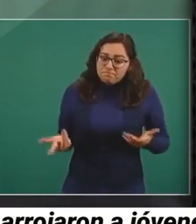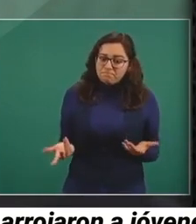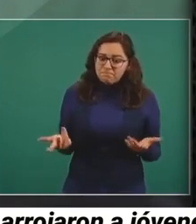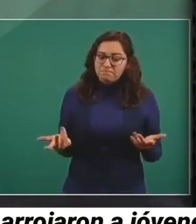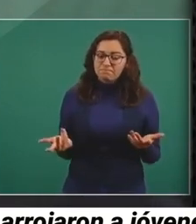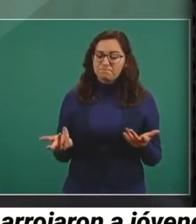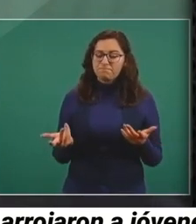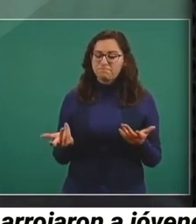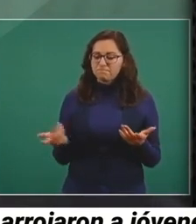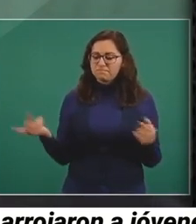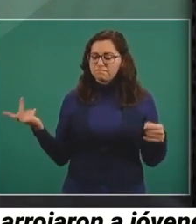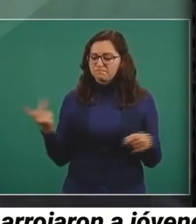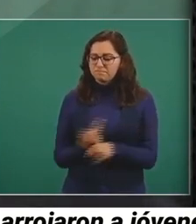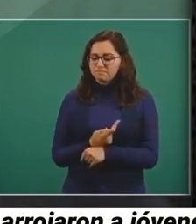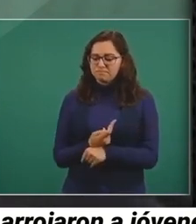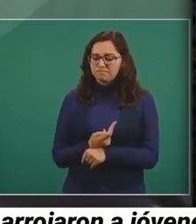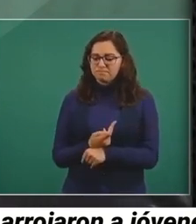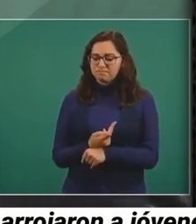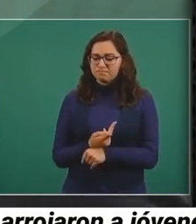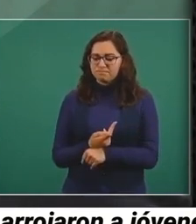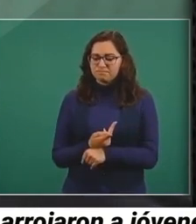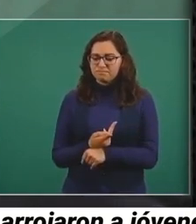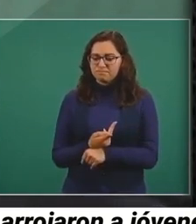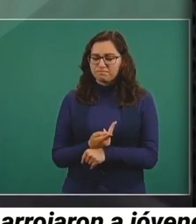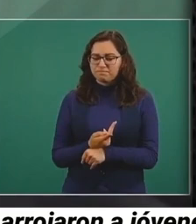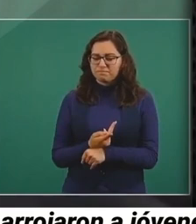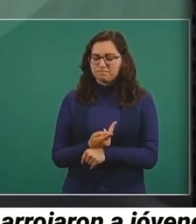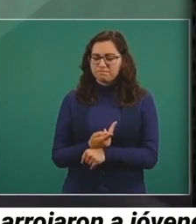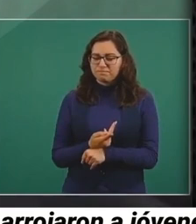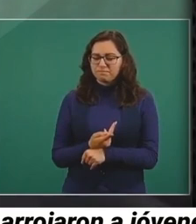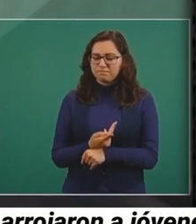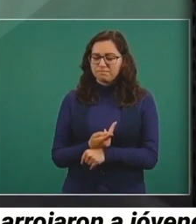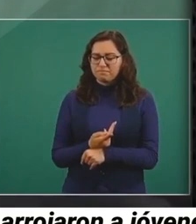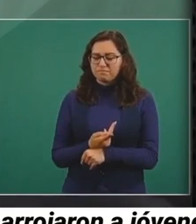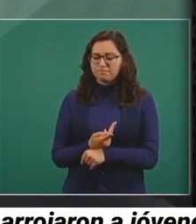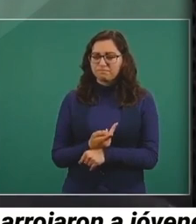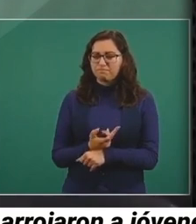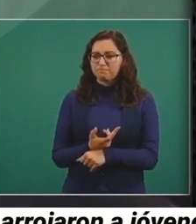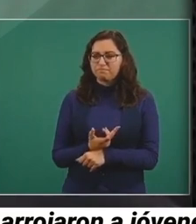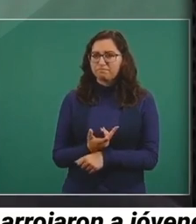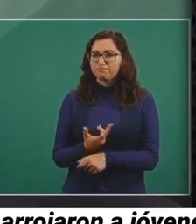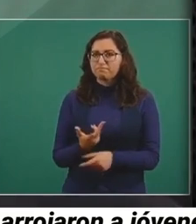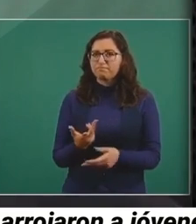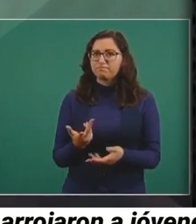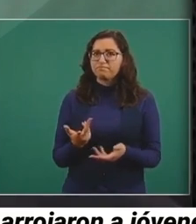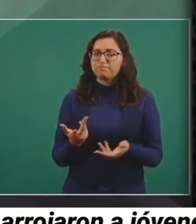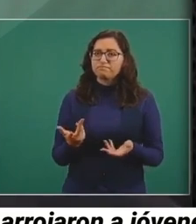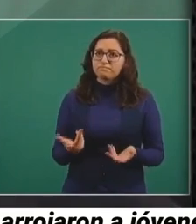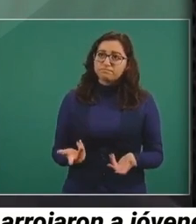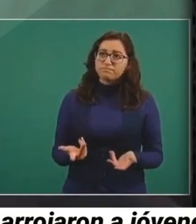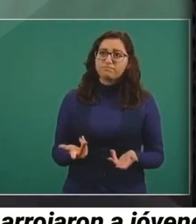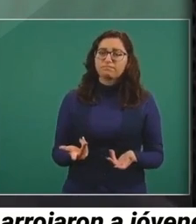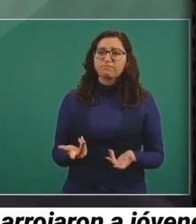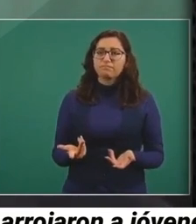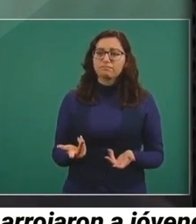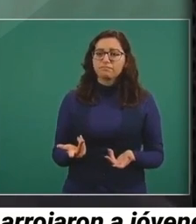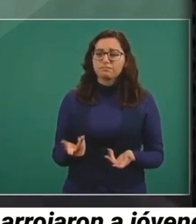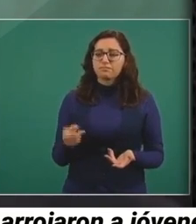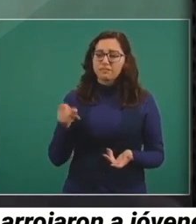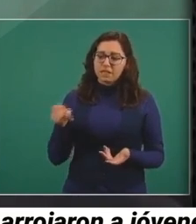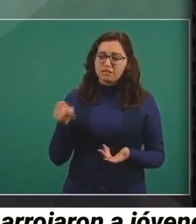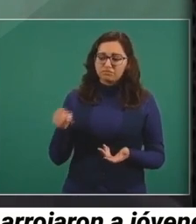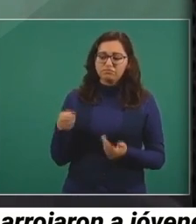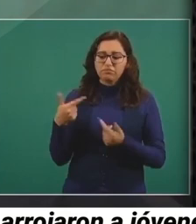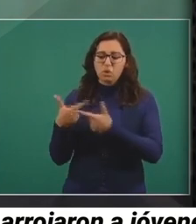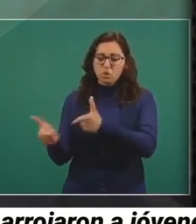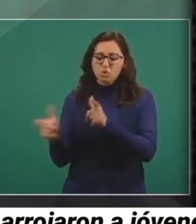por mucho tiempo que el gobierno estatal de Guanajuato le apostó a la educación privada, dejando de lado la oferta pública para los jóvenes, cuyas condiciones